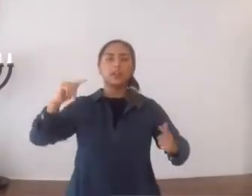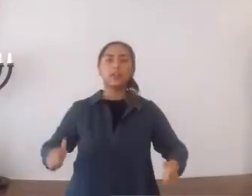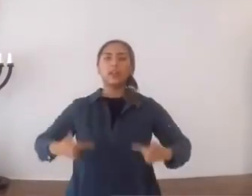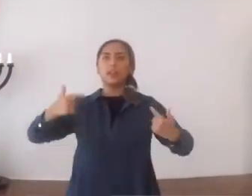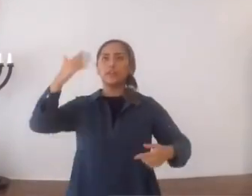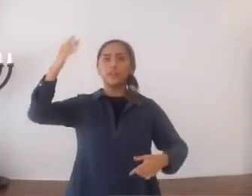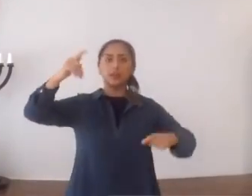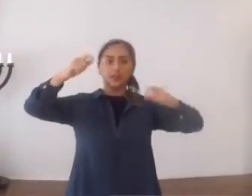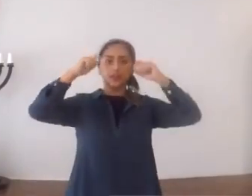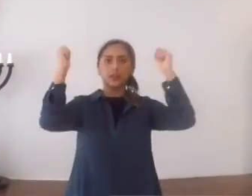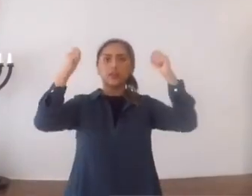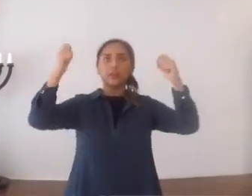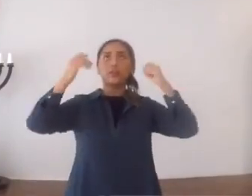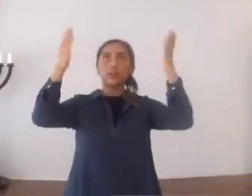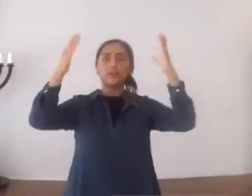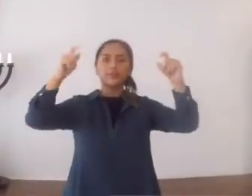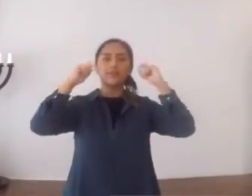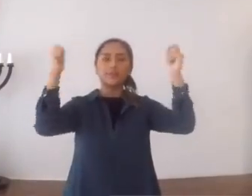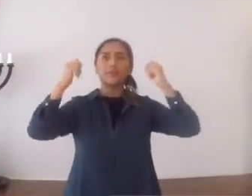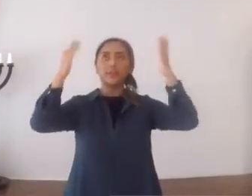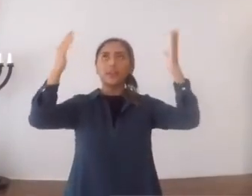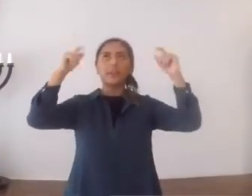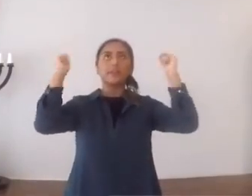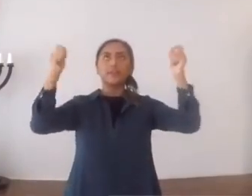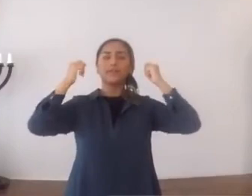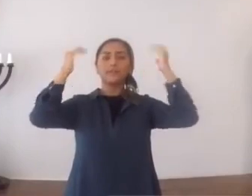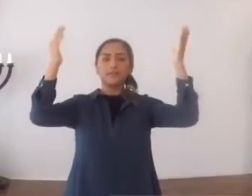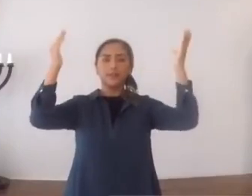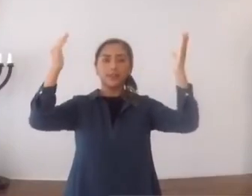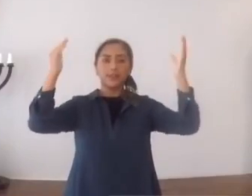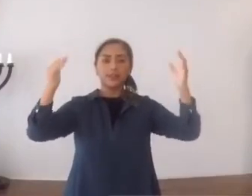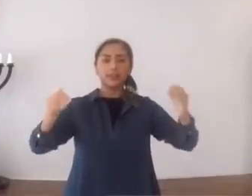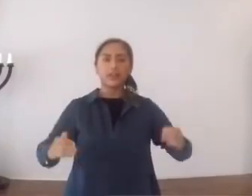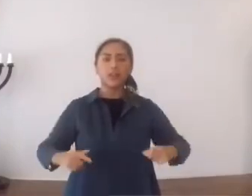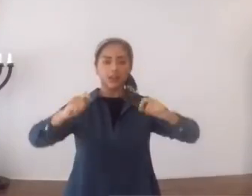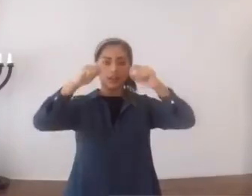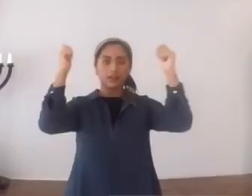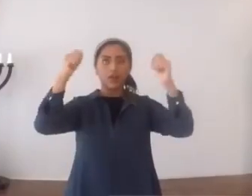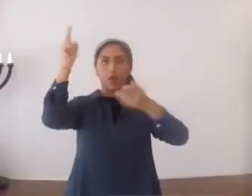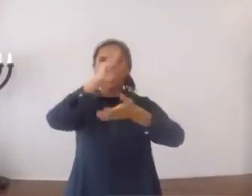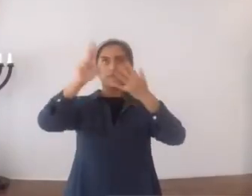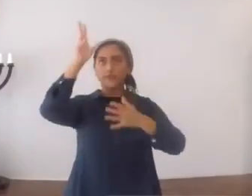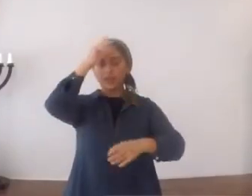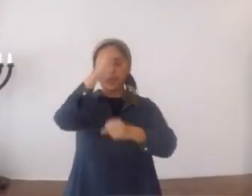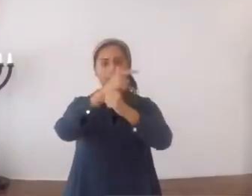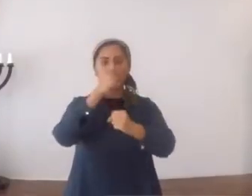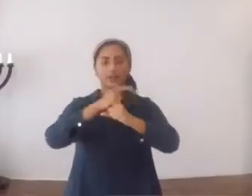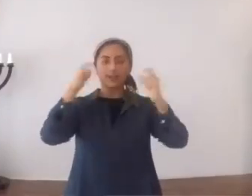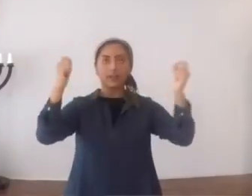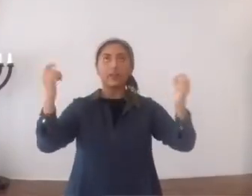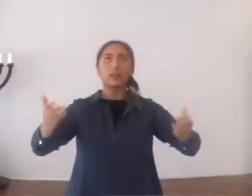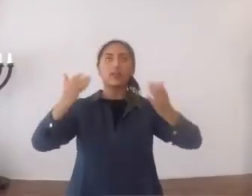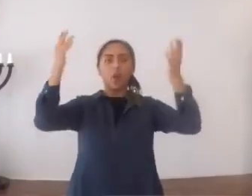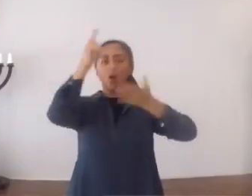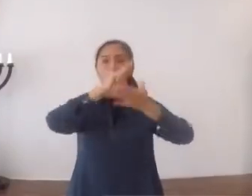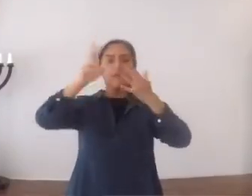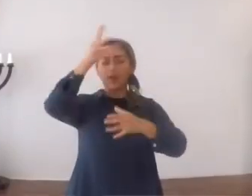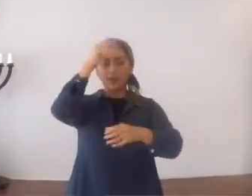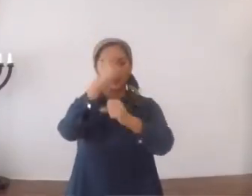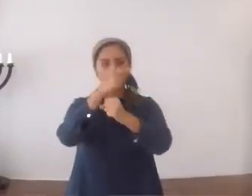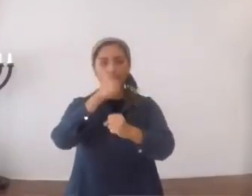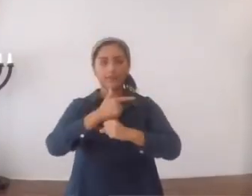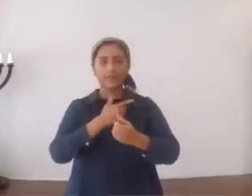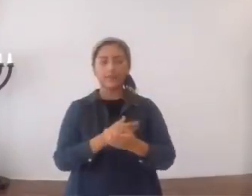Yahshua HaMashiach vive. Aleluya. Aleluya. Aleluya. Le galera al Eterno ahí. Exaltemos al